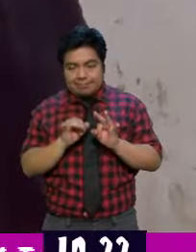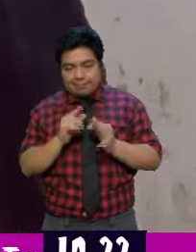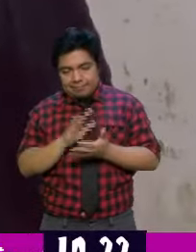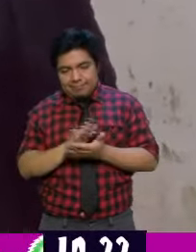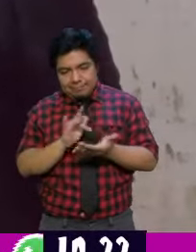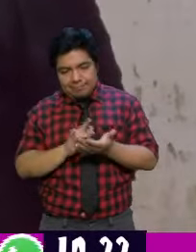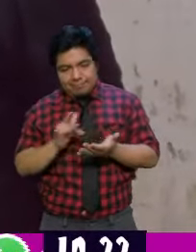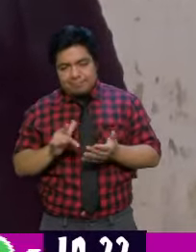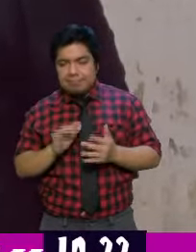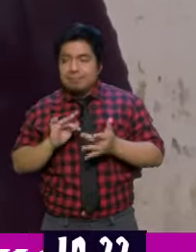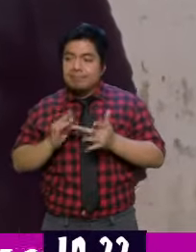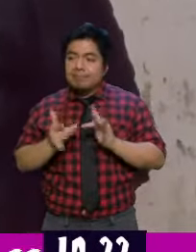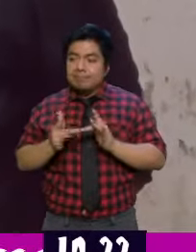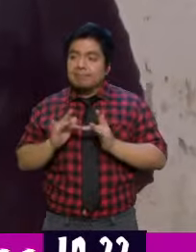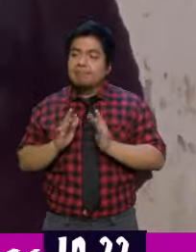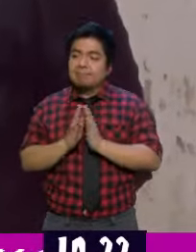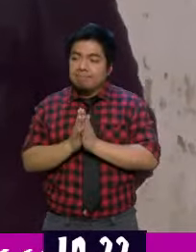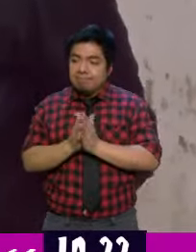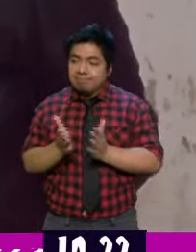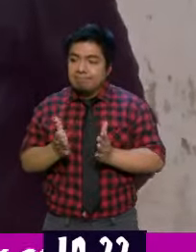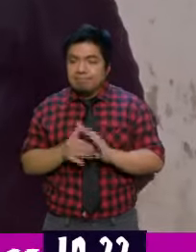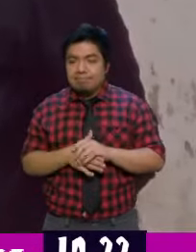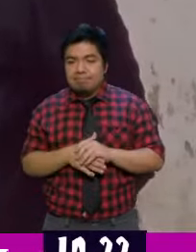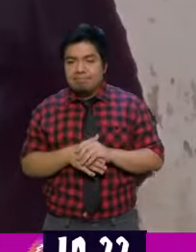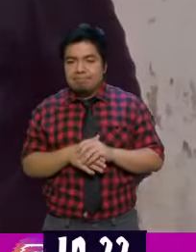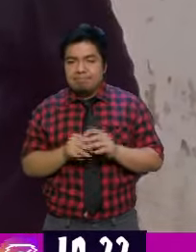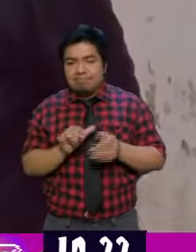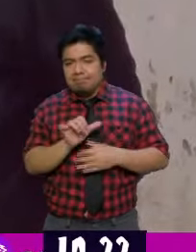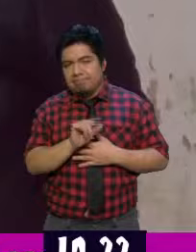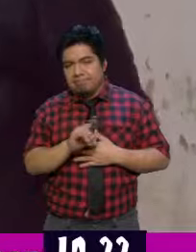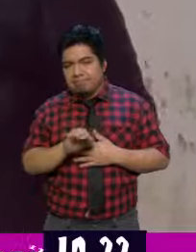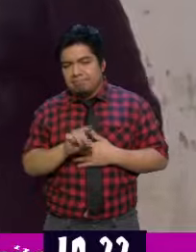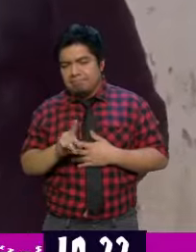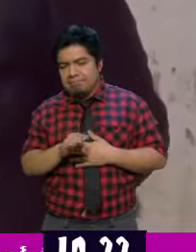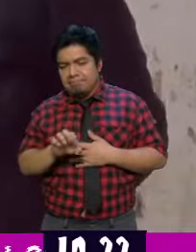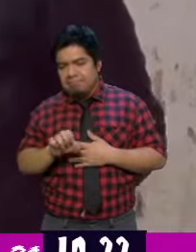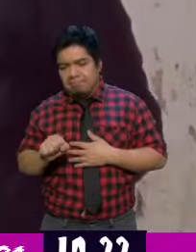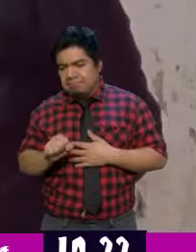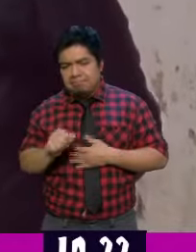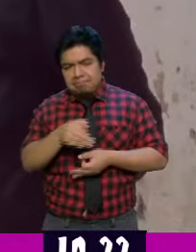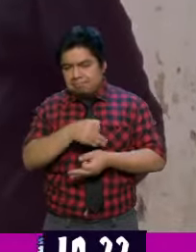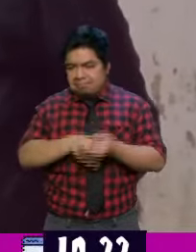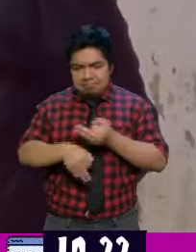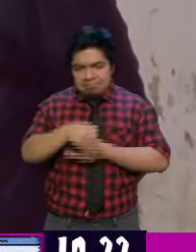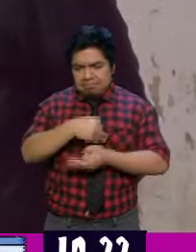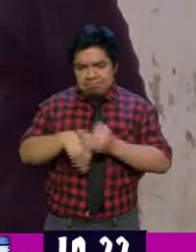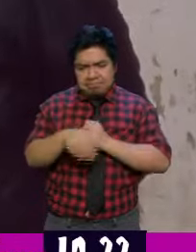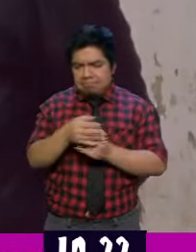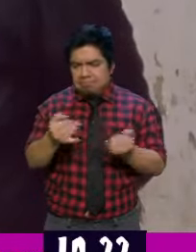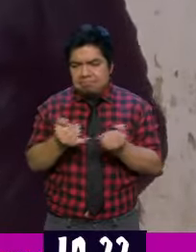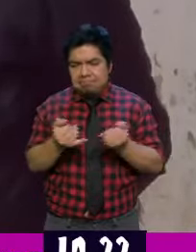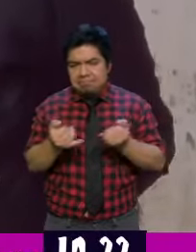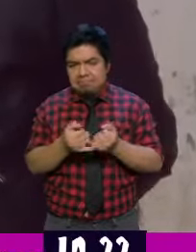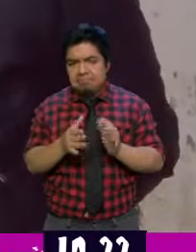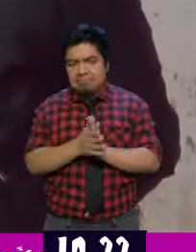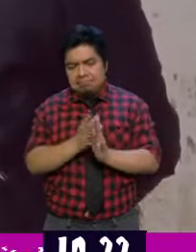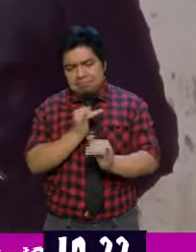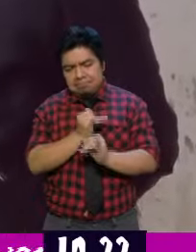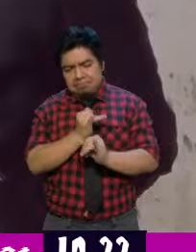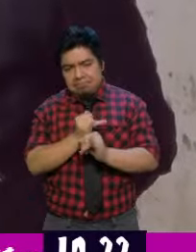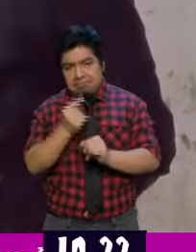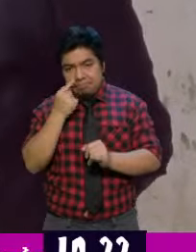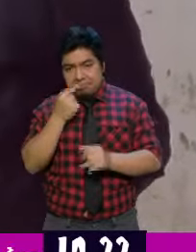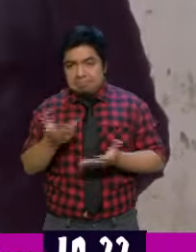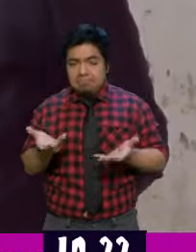agradece. Redes sociales. No, redes sociales Auténticos Decadentes en todos los formatos. Pues ya casi